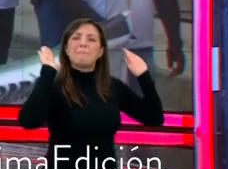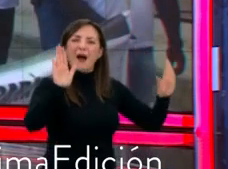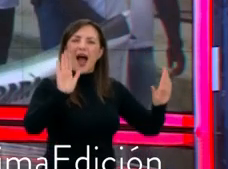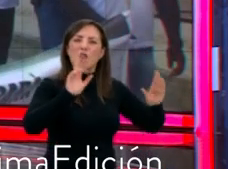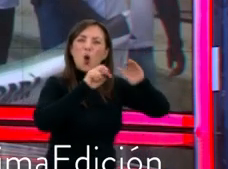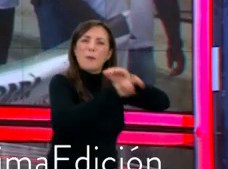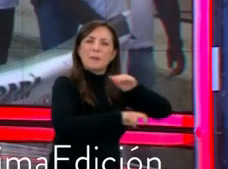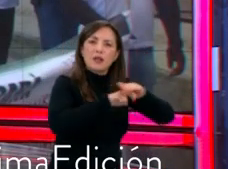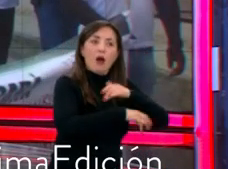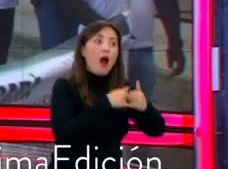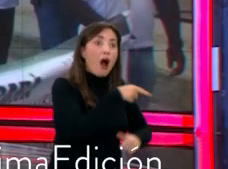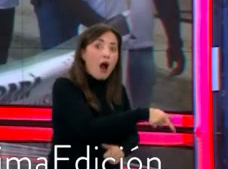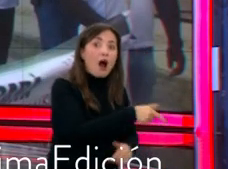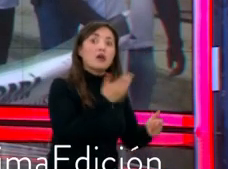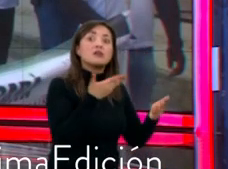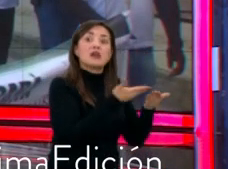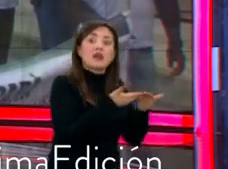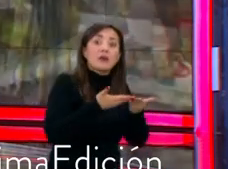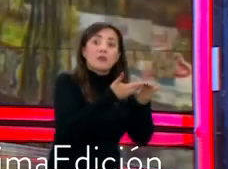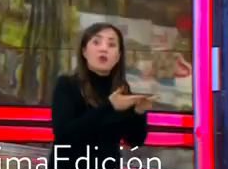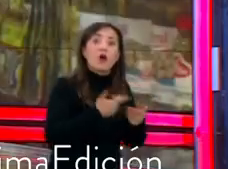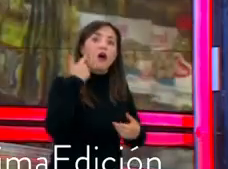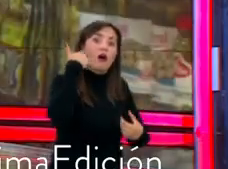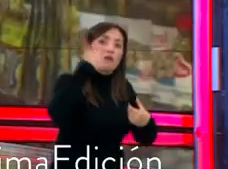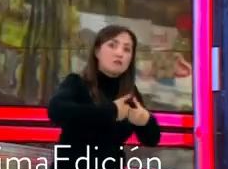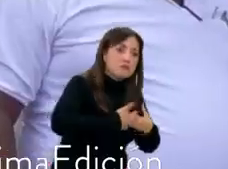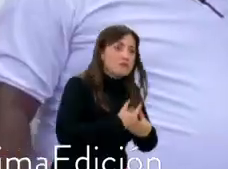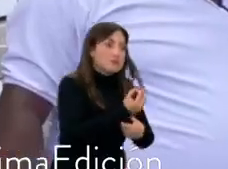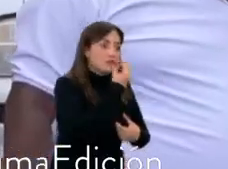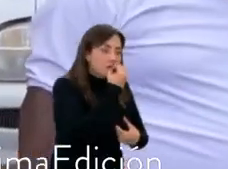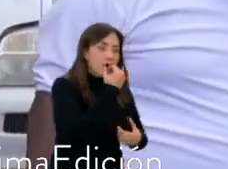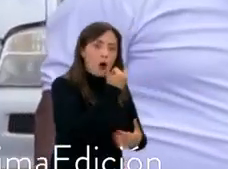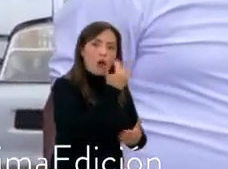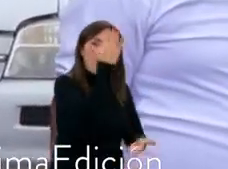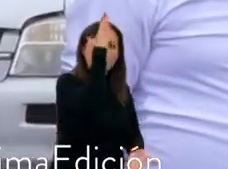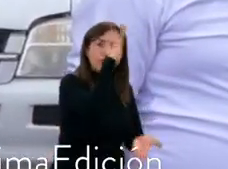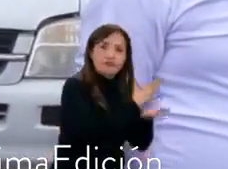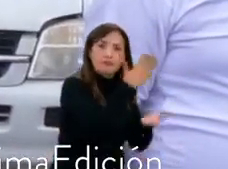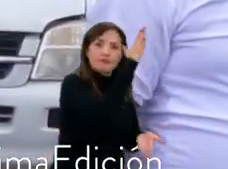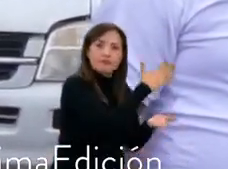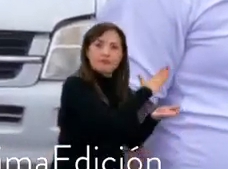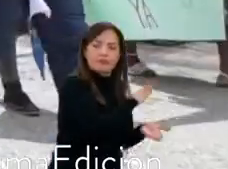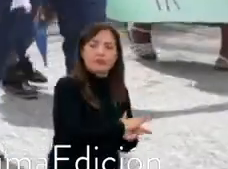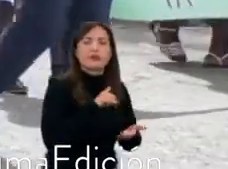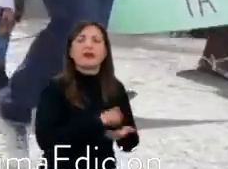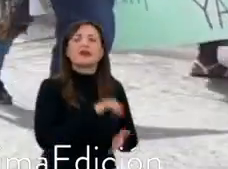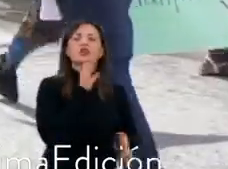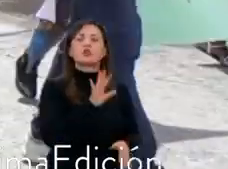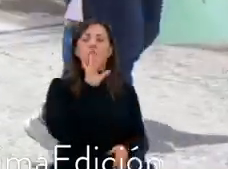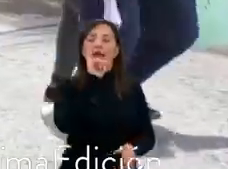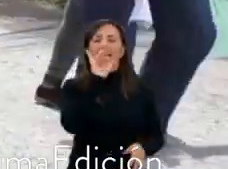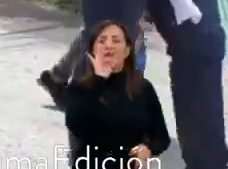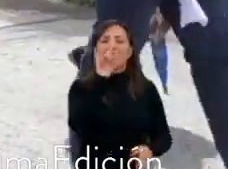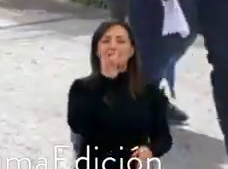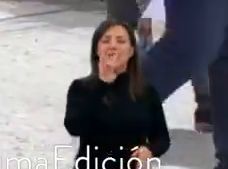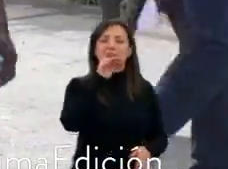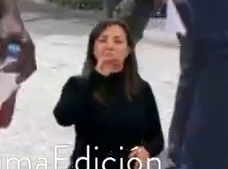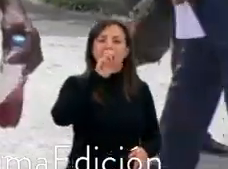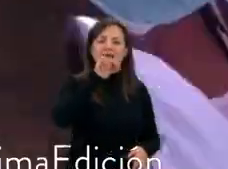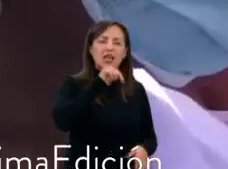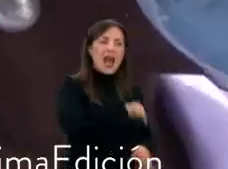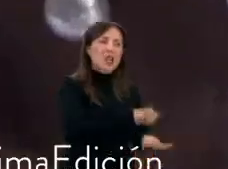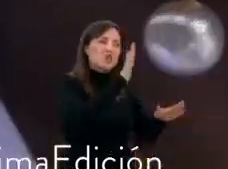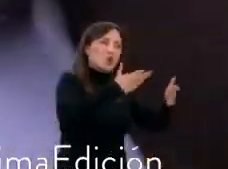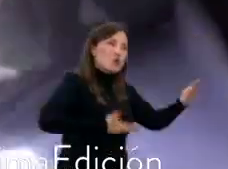ya escasean el combustible y algunos alimentos. El comercio en Ismina, Condoto y Tadó paralizó sus actividades para respaldar el paro